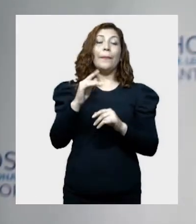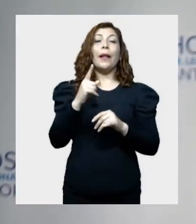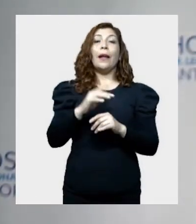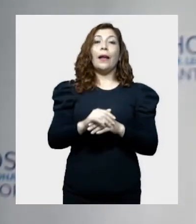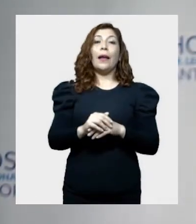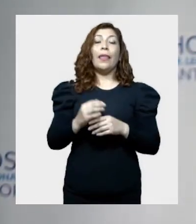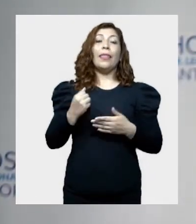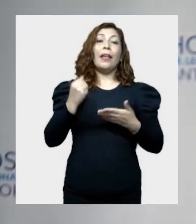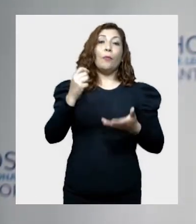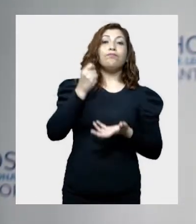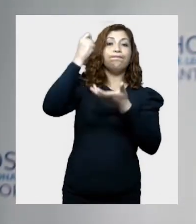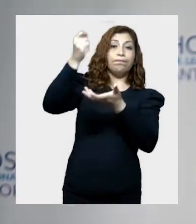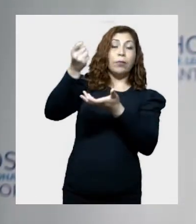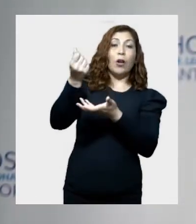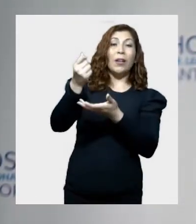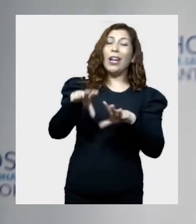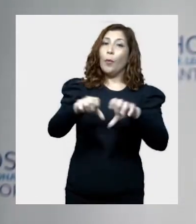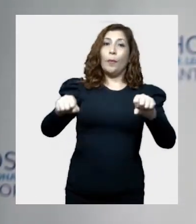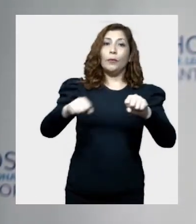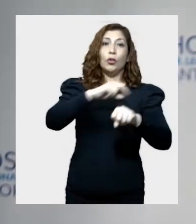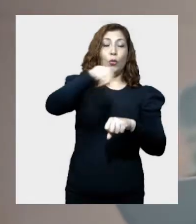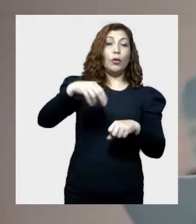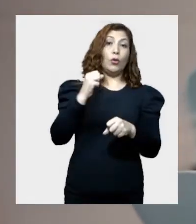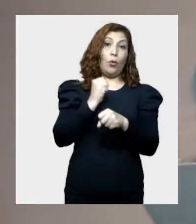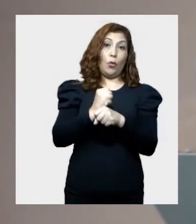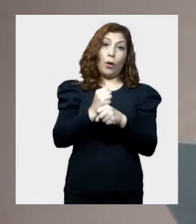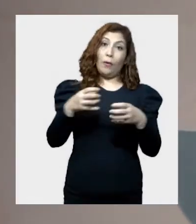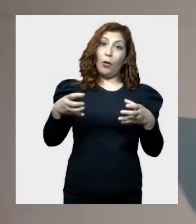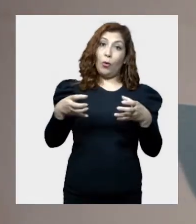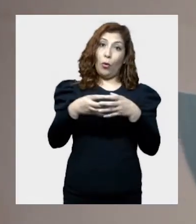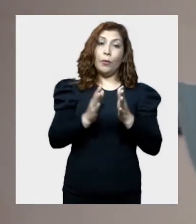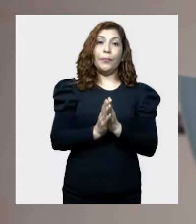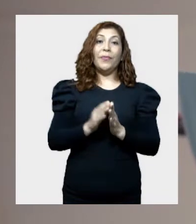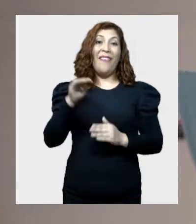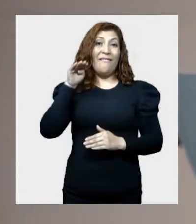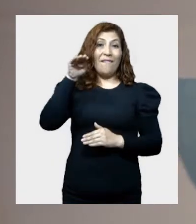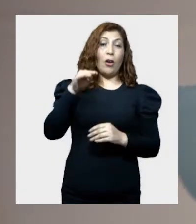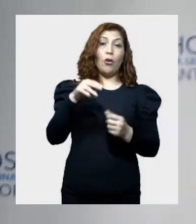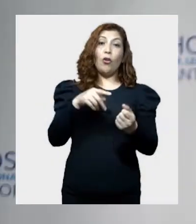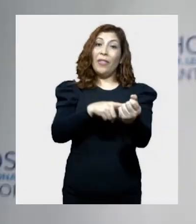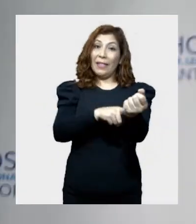de recursos y el tremendo compromiso de nuestro equipo de trabajo. Banco de sangre.